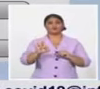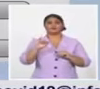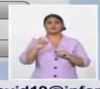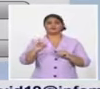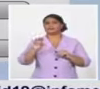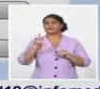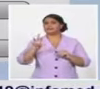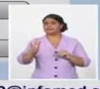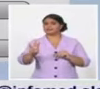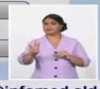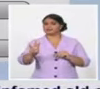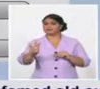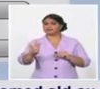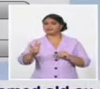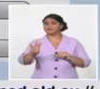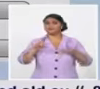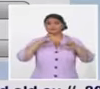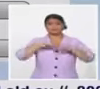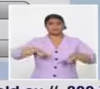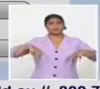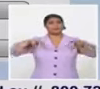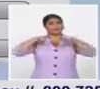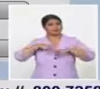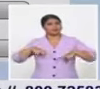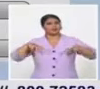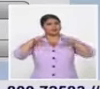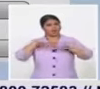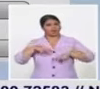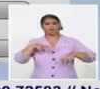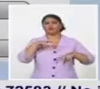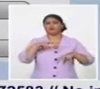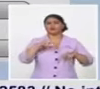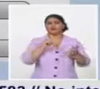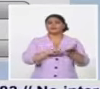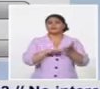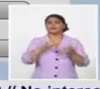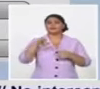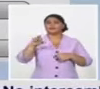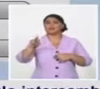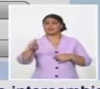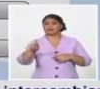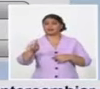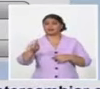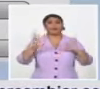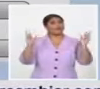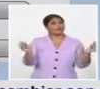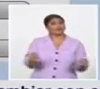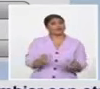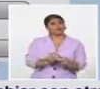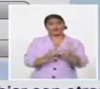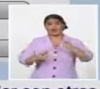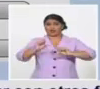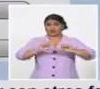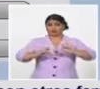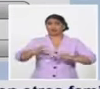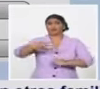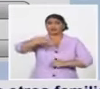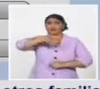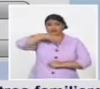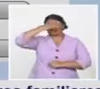3.879.873 muestras de PCR en los ya 27 laboratorios que tenemos en Cuba para